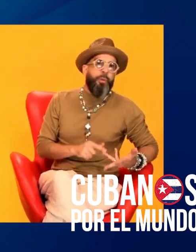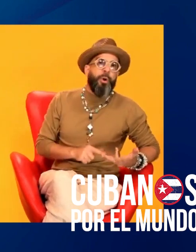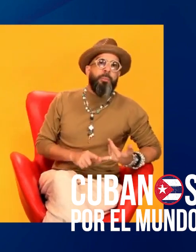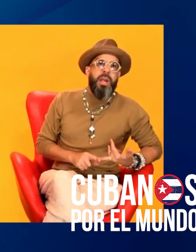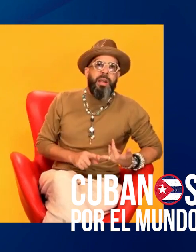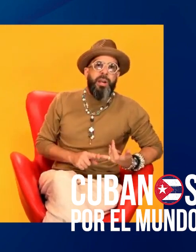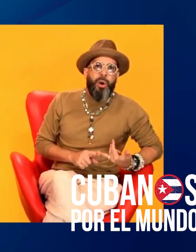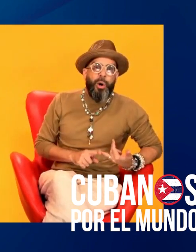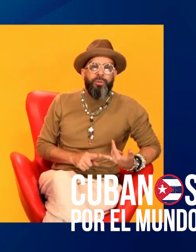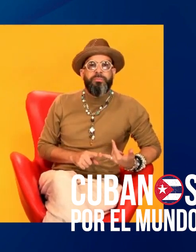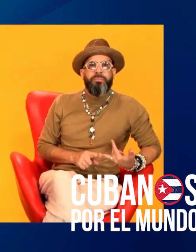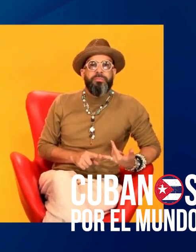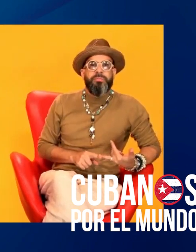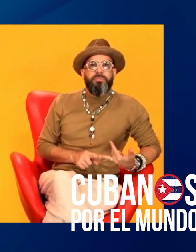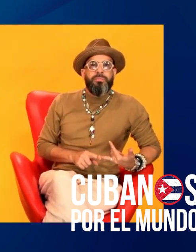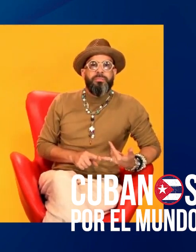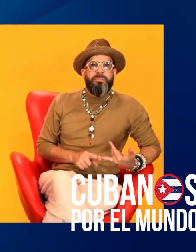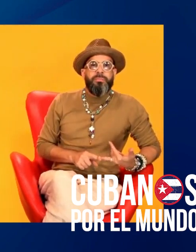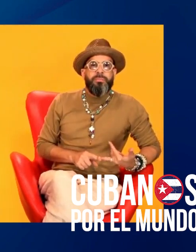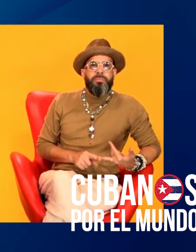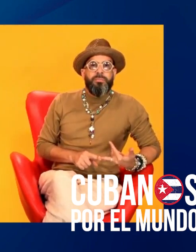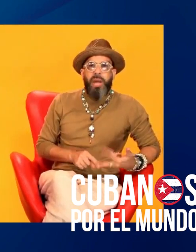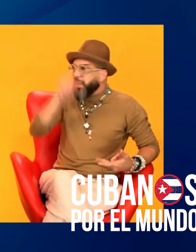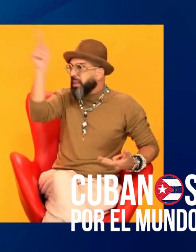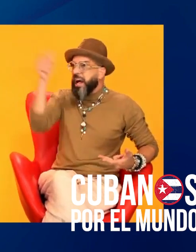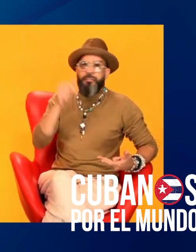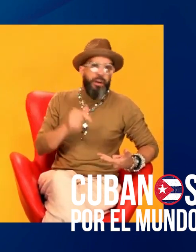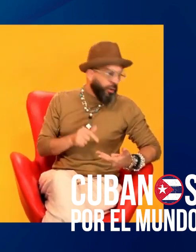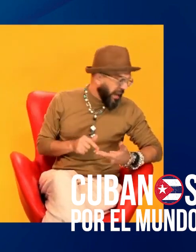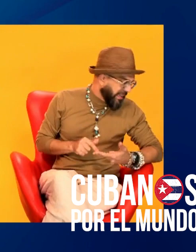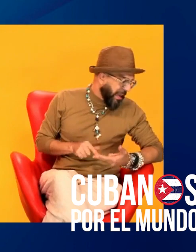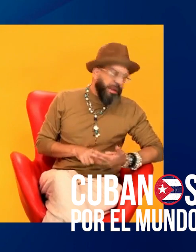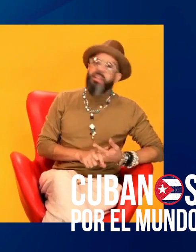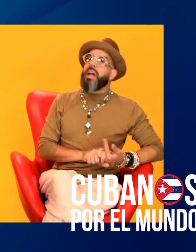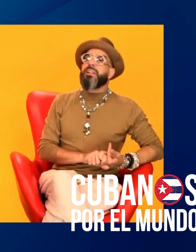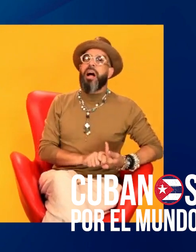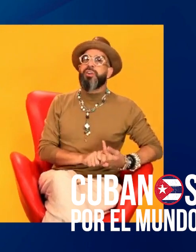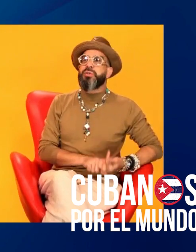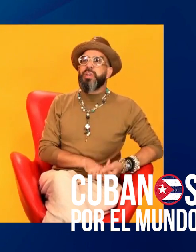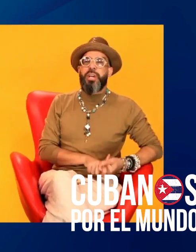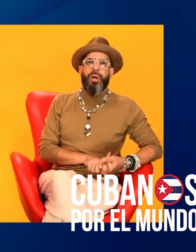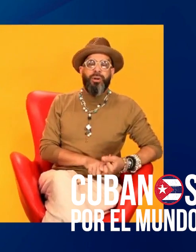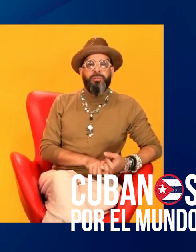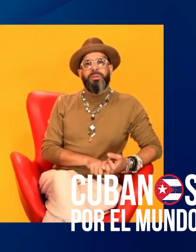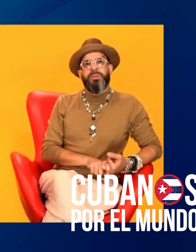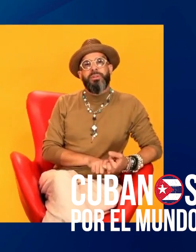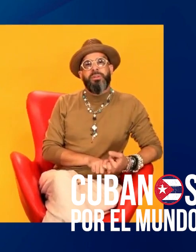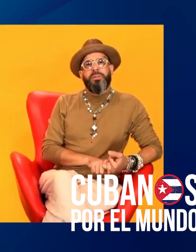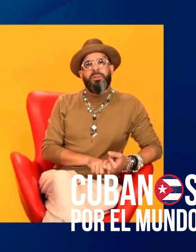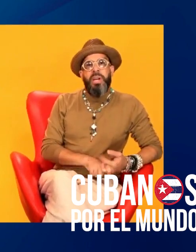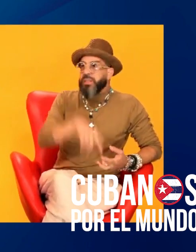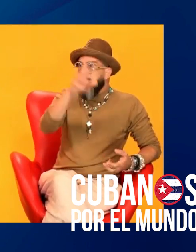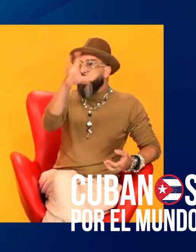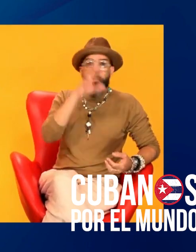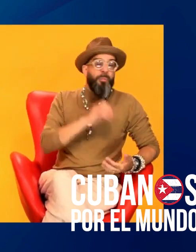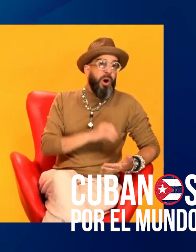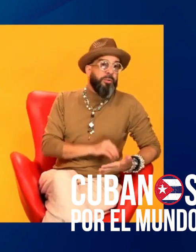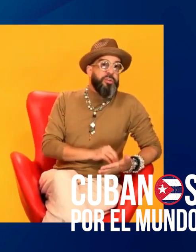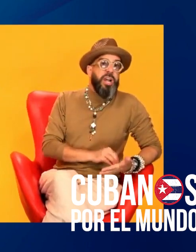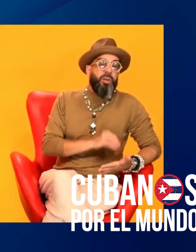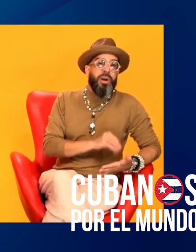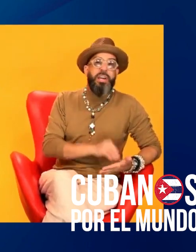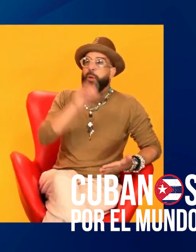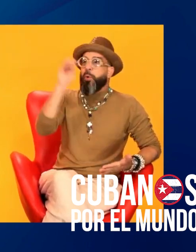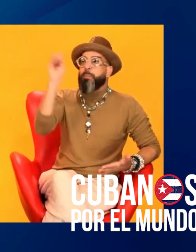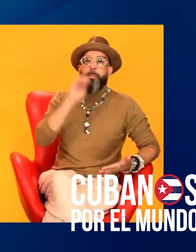tráfico por México, el tráfico directamente a Estados Unidos. Y tal y como hemos